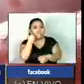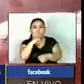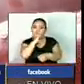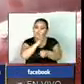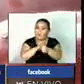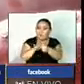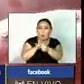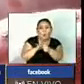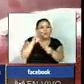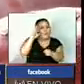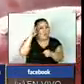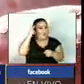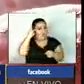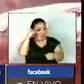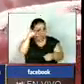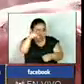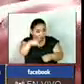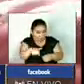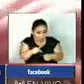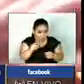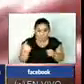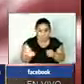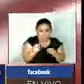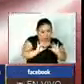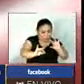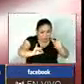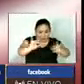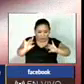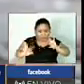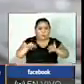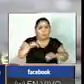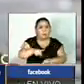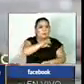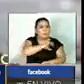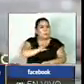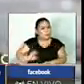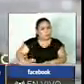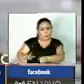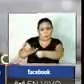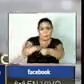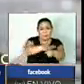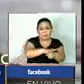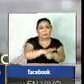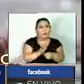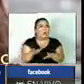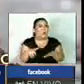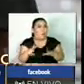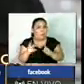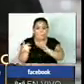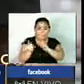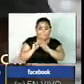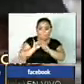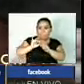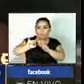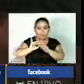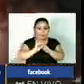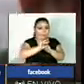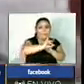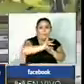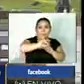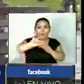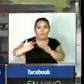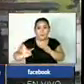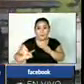circula en gran parte de la población a nivel nacional. Este se transmite de persona a persona.